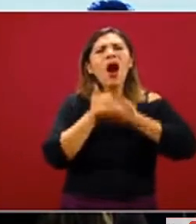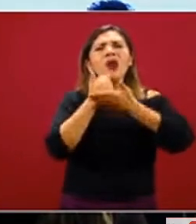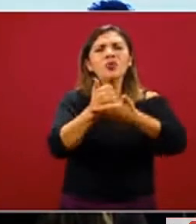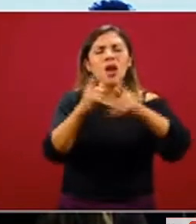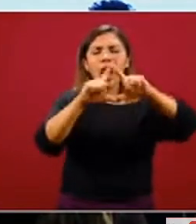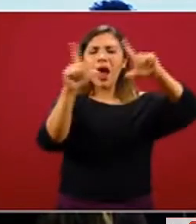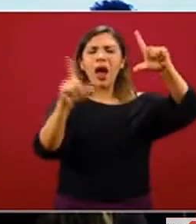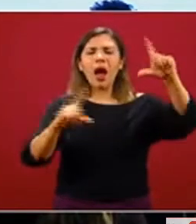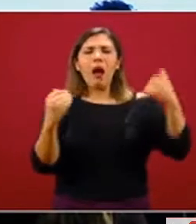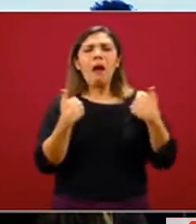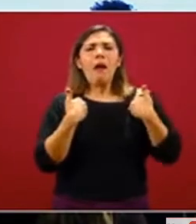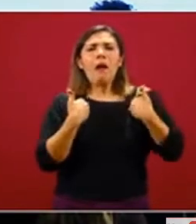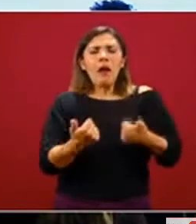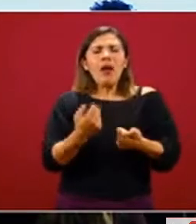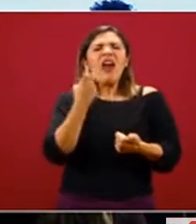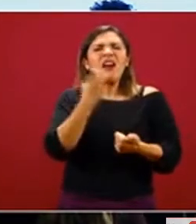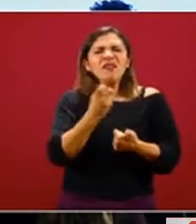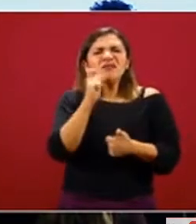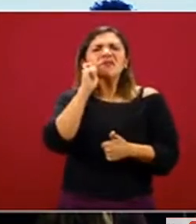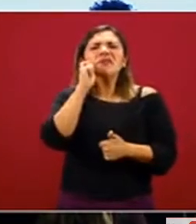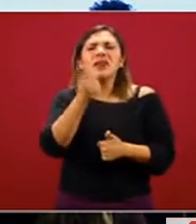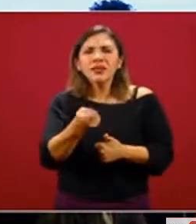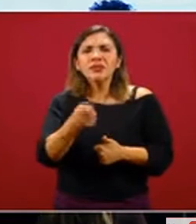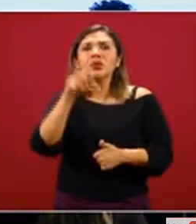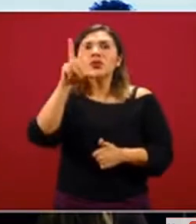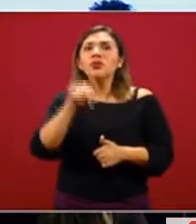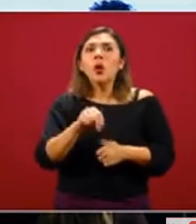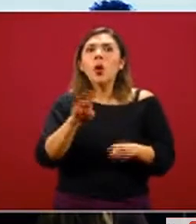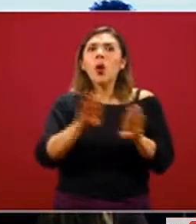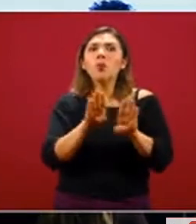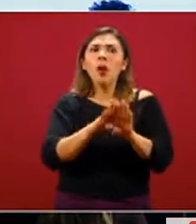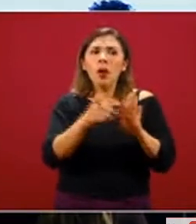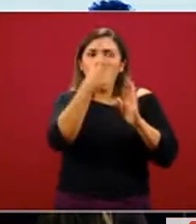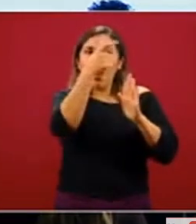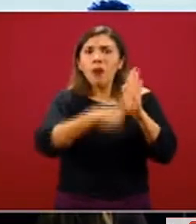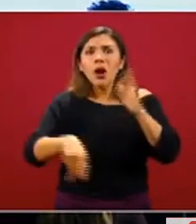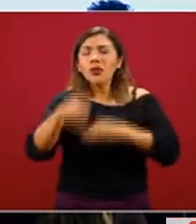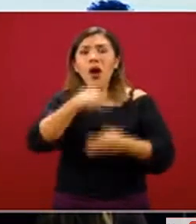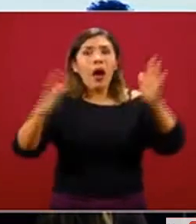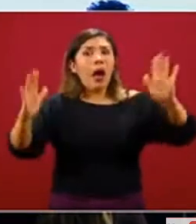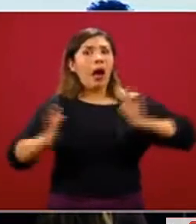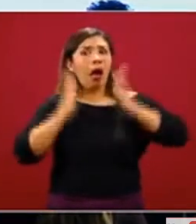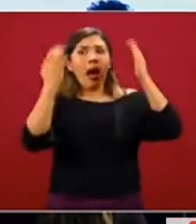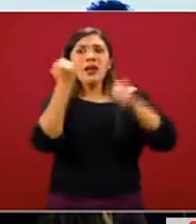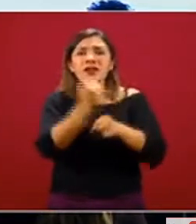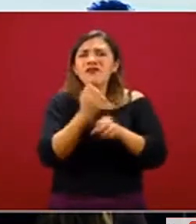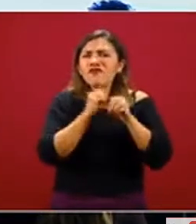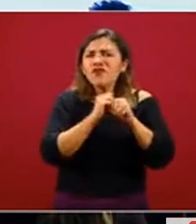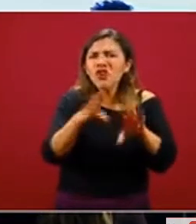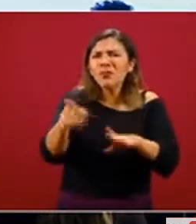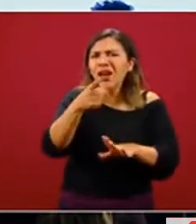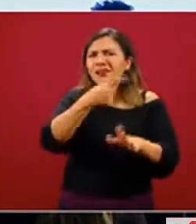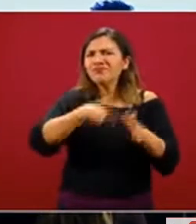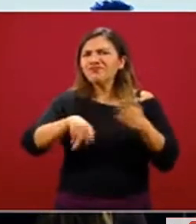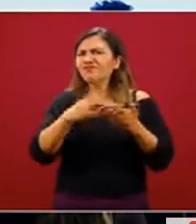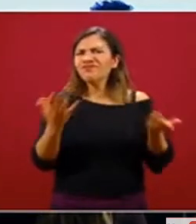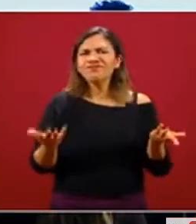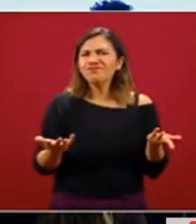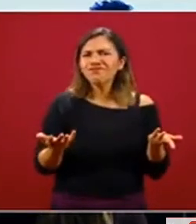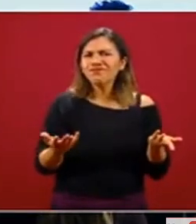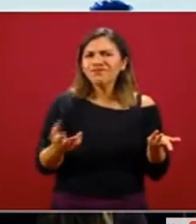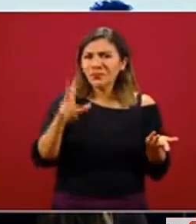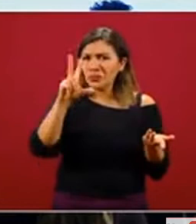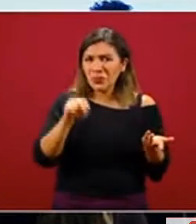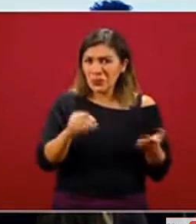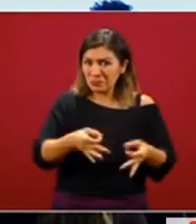a ubicar dónde está, en vez de causar un sobresalto con una información que nuevamente no